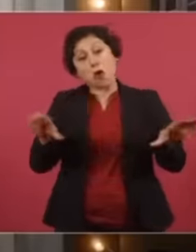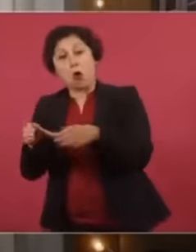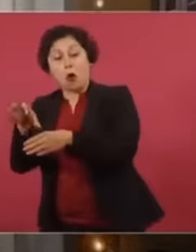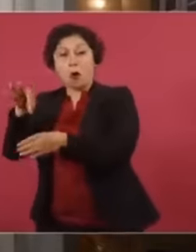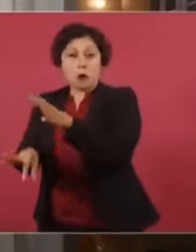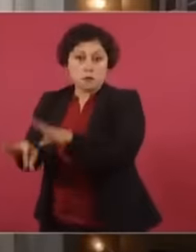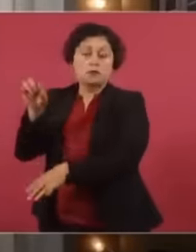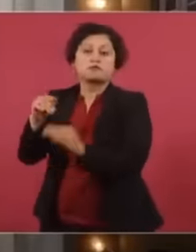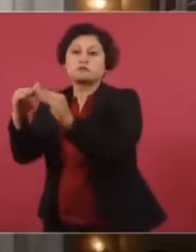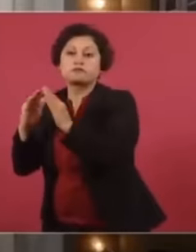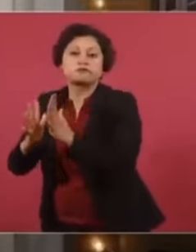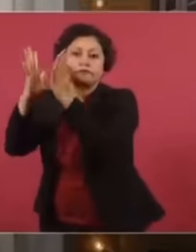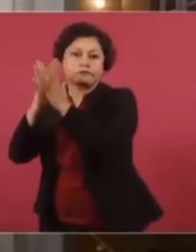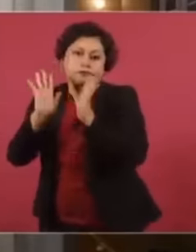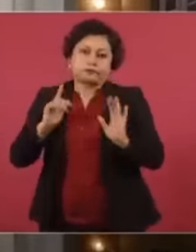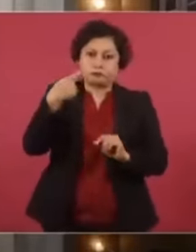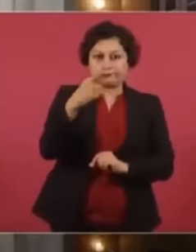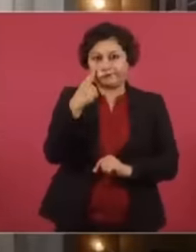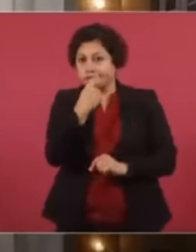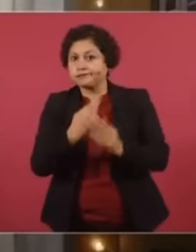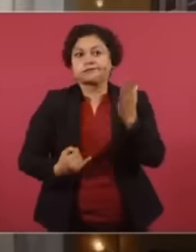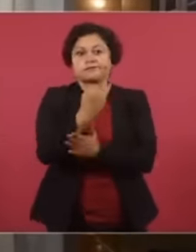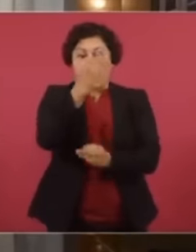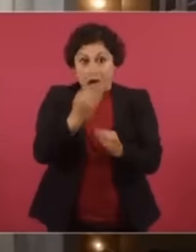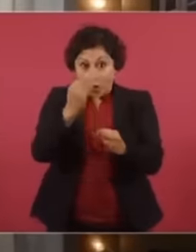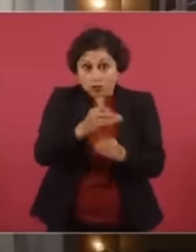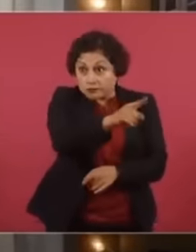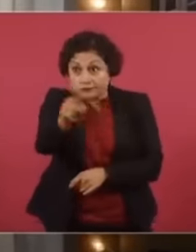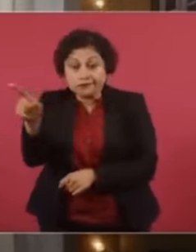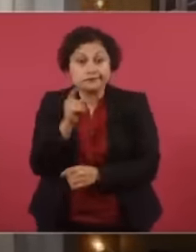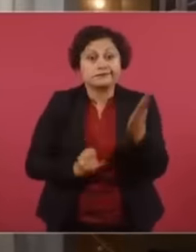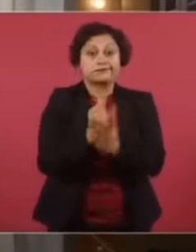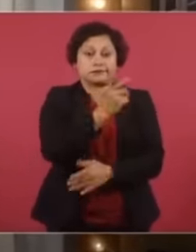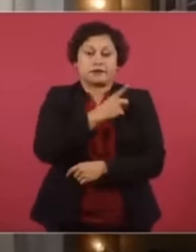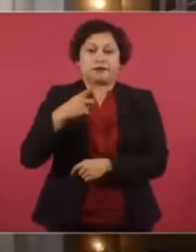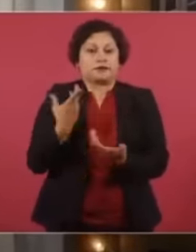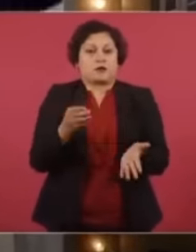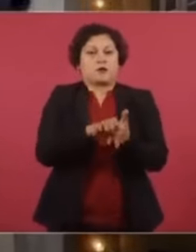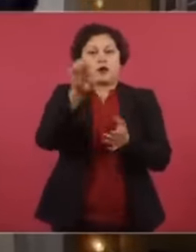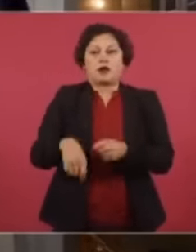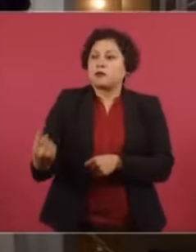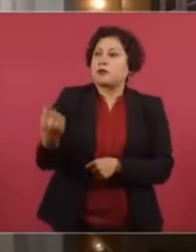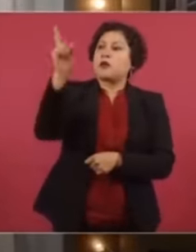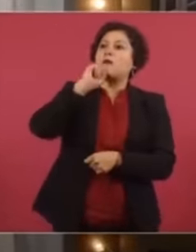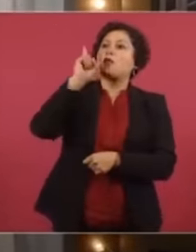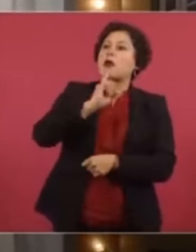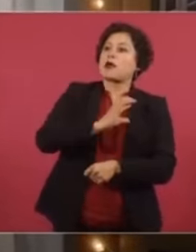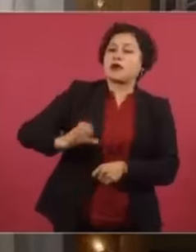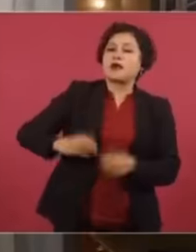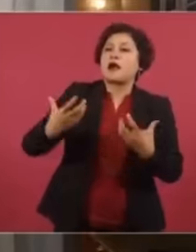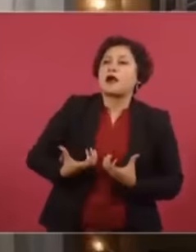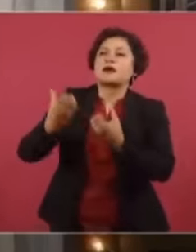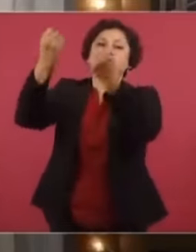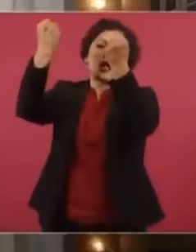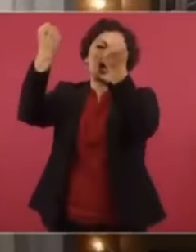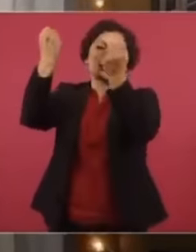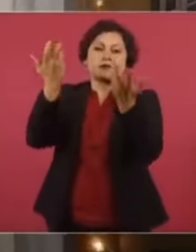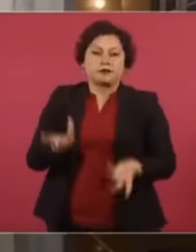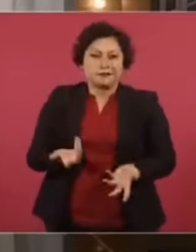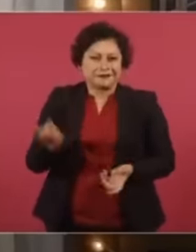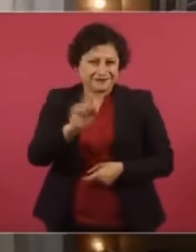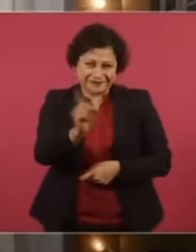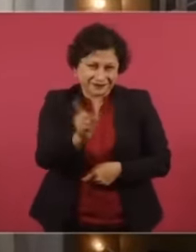tiempo no se vale transferir la responsabilidad de cada uno de ustedes a una candidata esperando que nos salve del infierno. No, no, mis niños, a esa